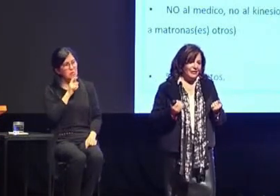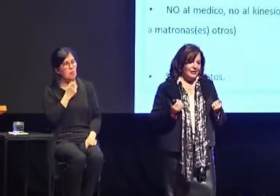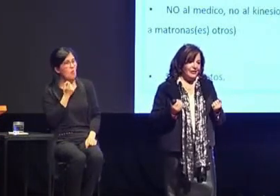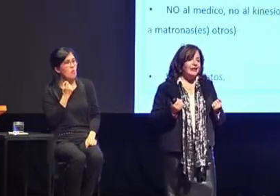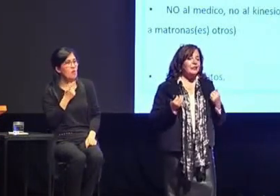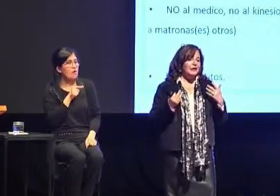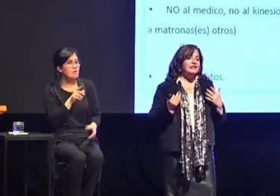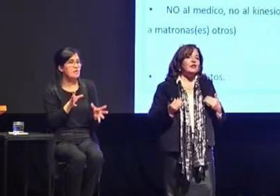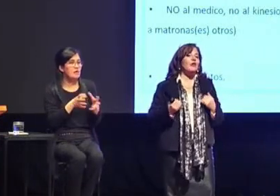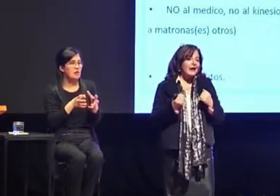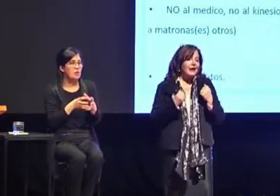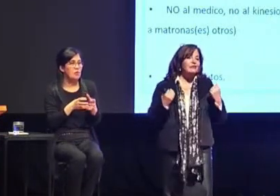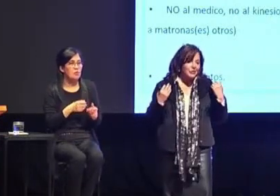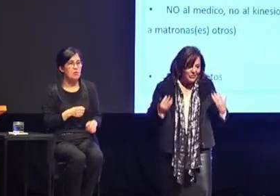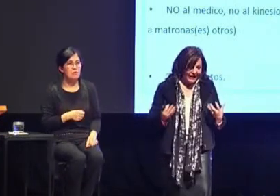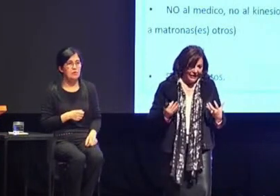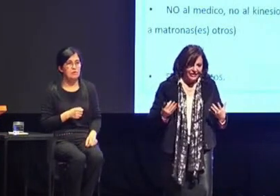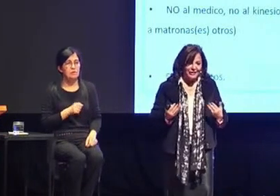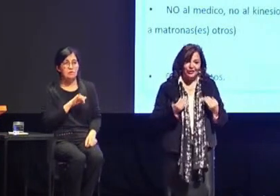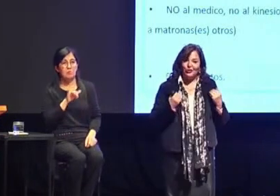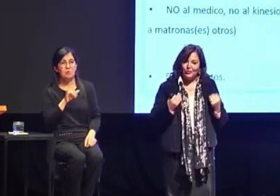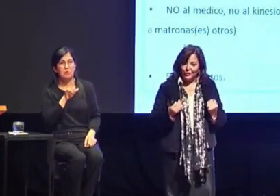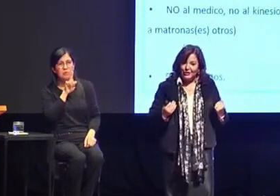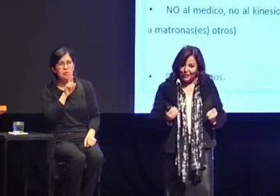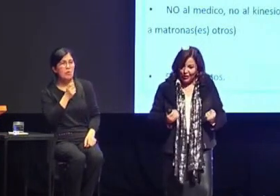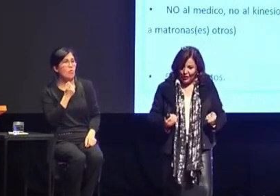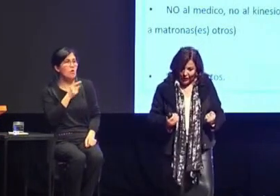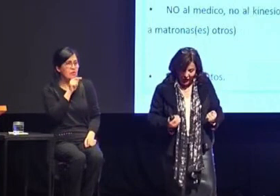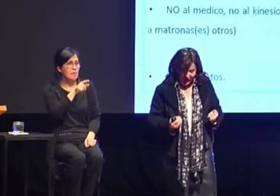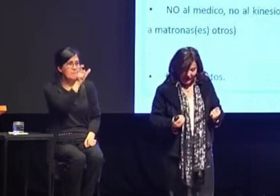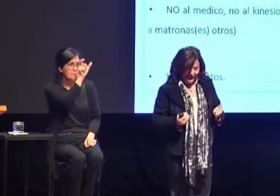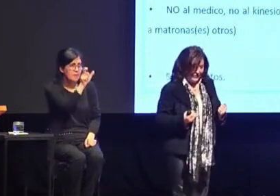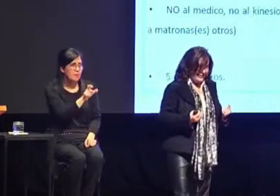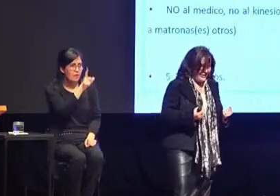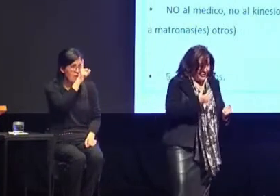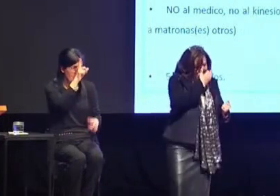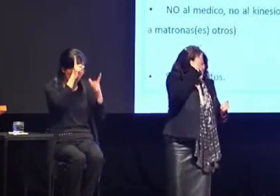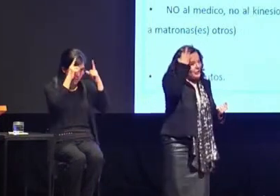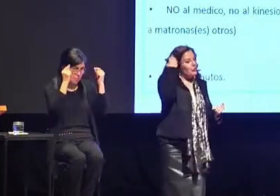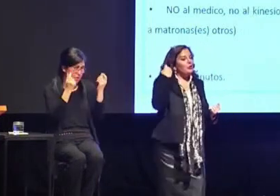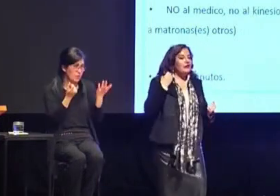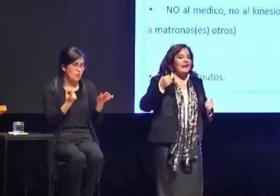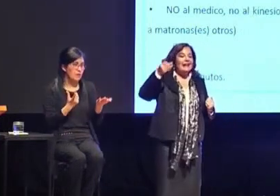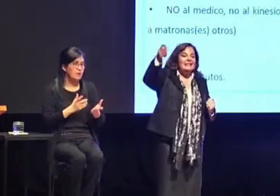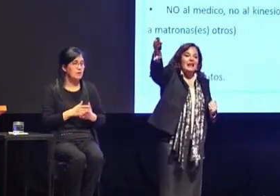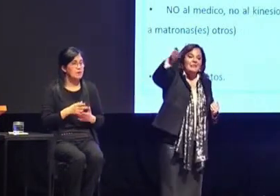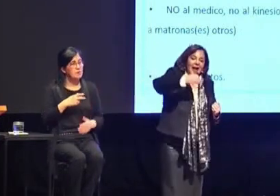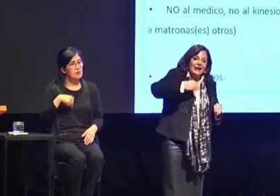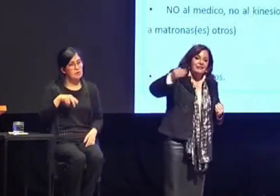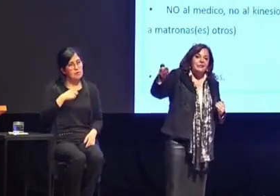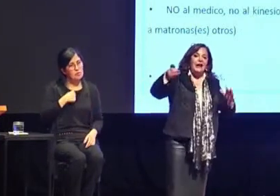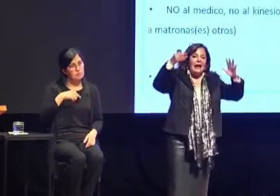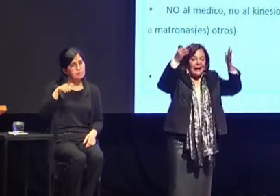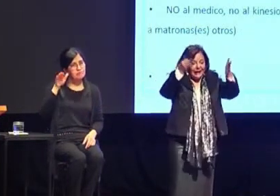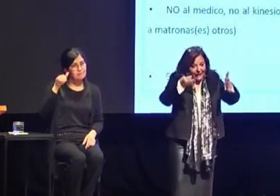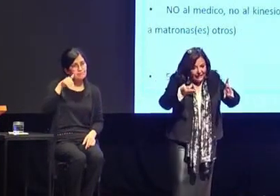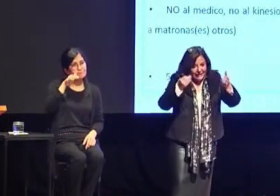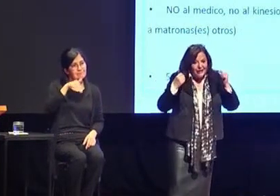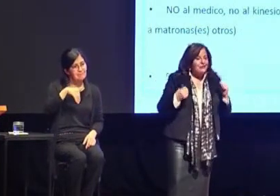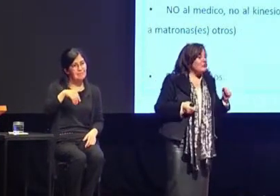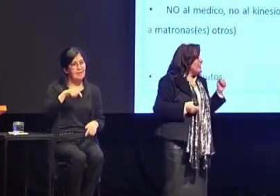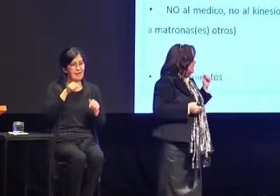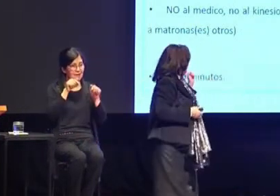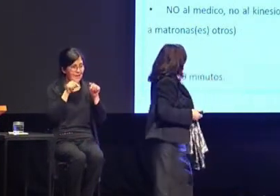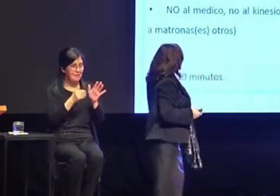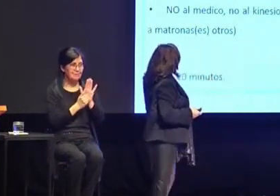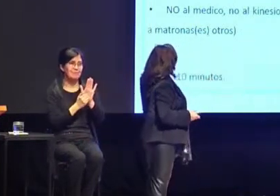enfermería? Y de repente dicen, ¿cuál es la enfermera? Eso es lo peor de todo. Entonces uno tiene que llamar a la enfermera, esta